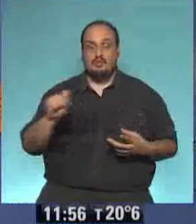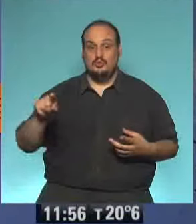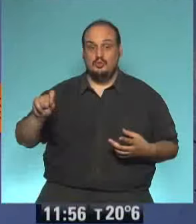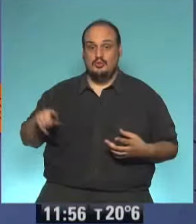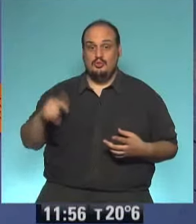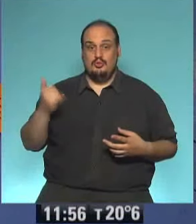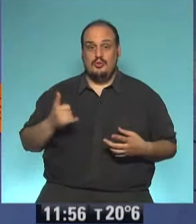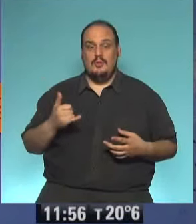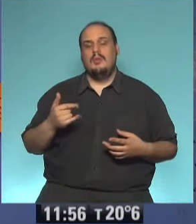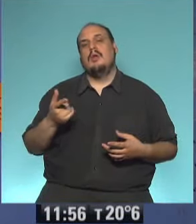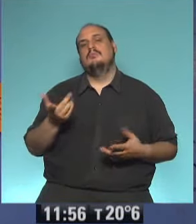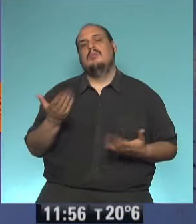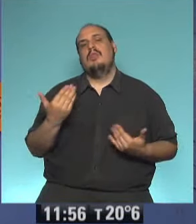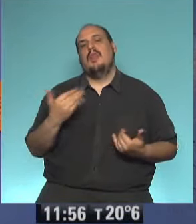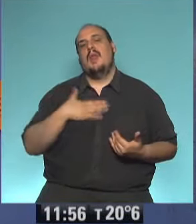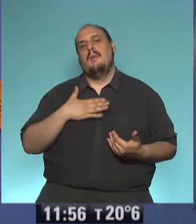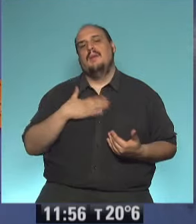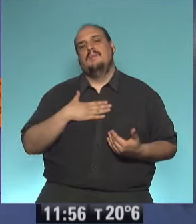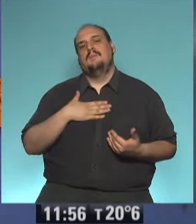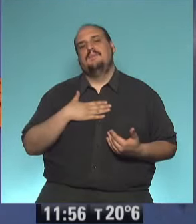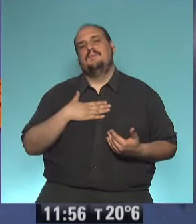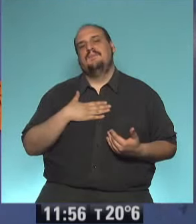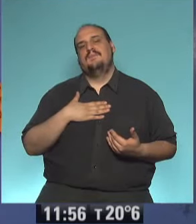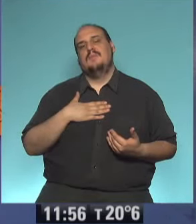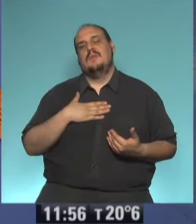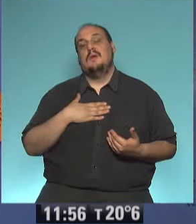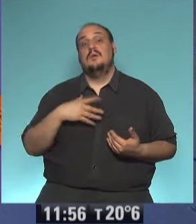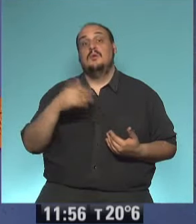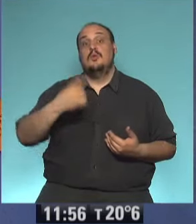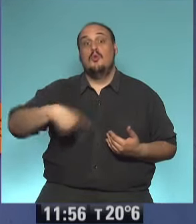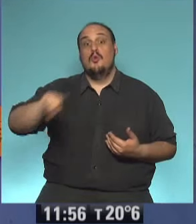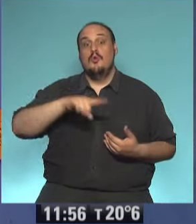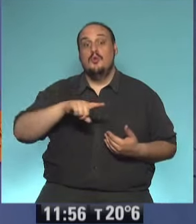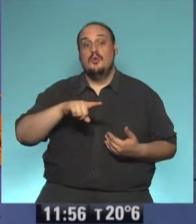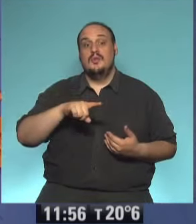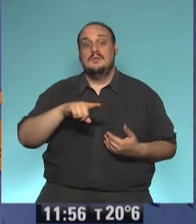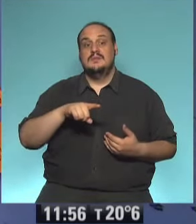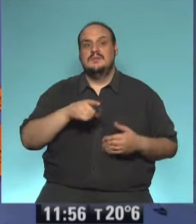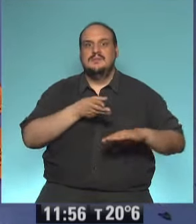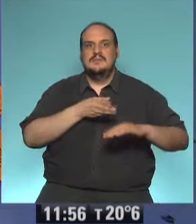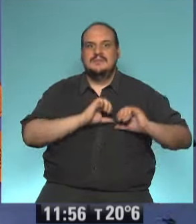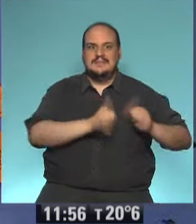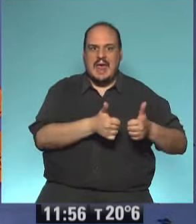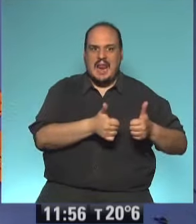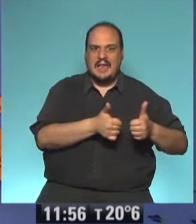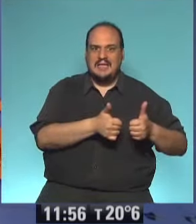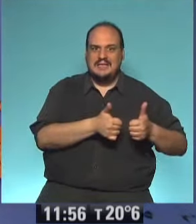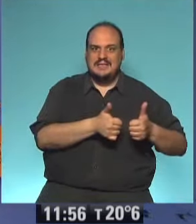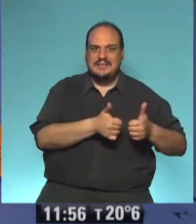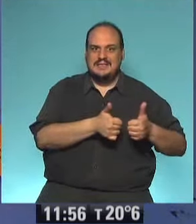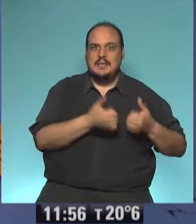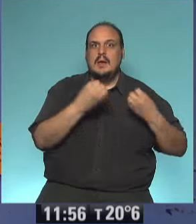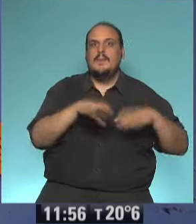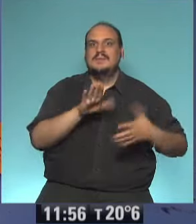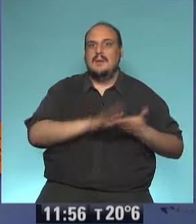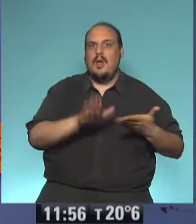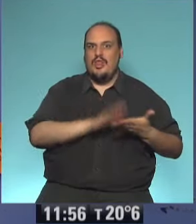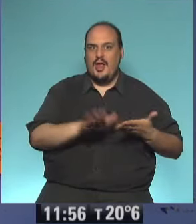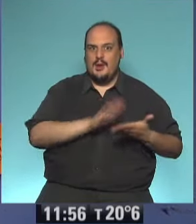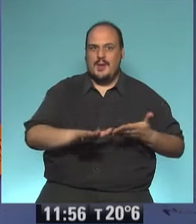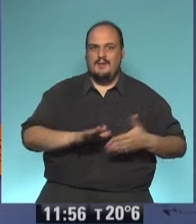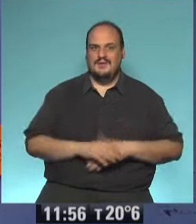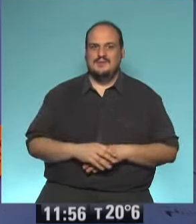el suyo, pero me los van a dar a mí. Ah, bueno. Permiso. Y ustedes se van a poner en la salida. ¡Ok! Ah, ¡empezamos de nuevo! ¡Sí!